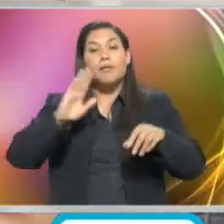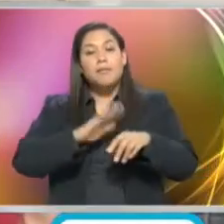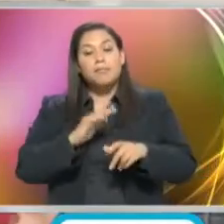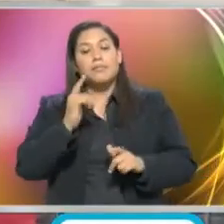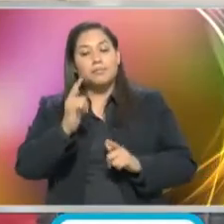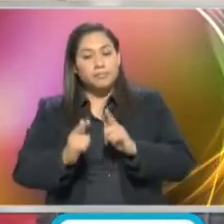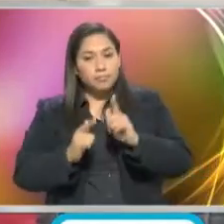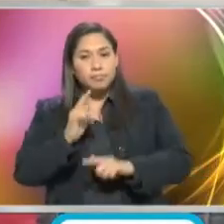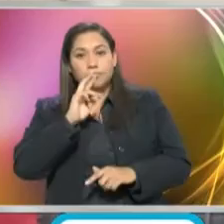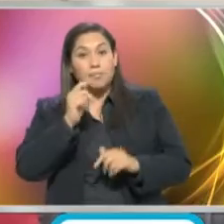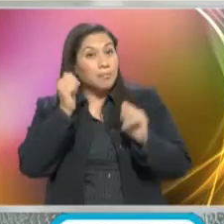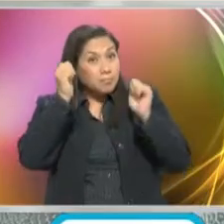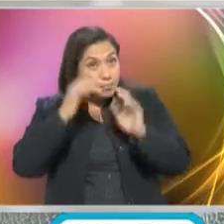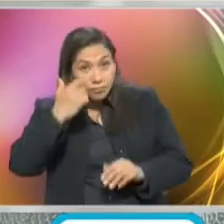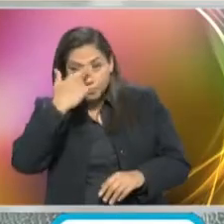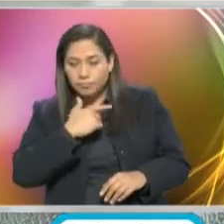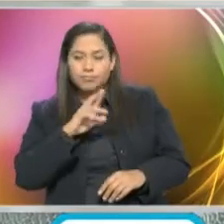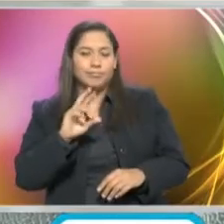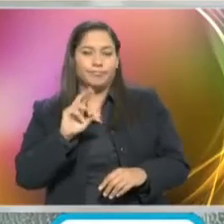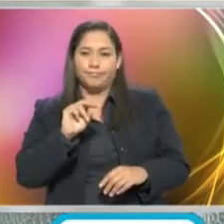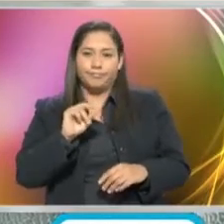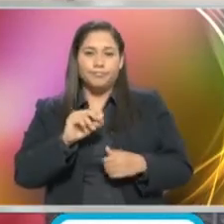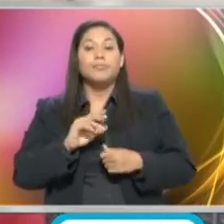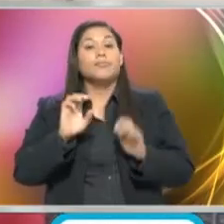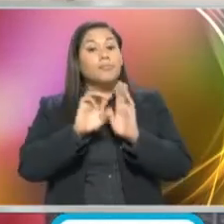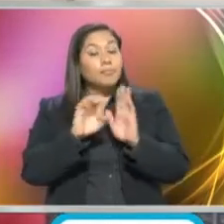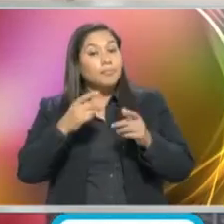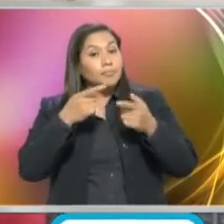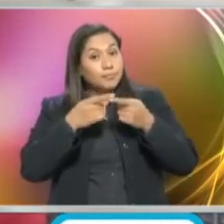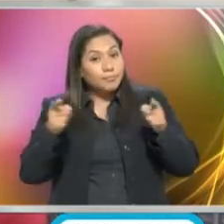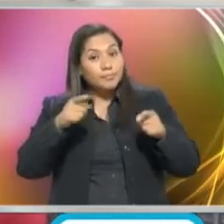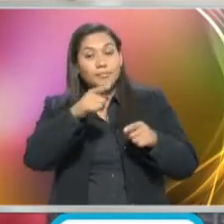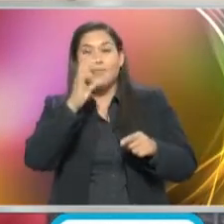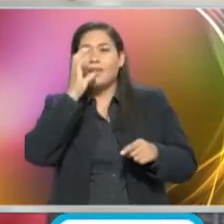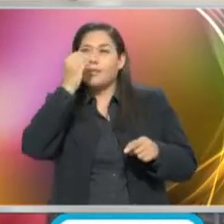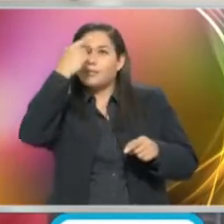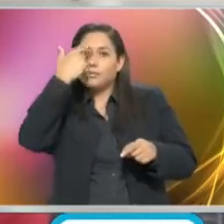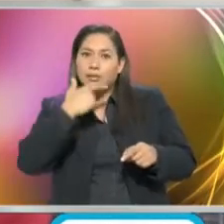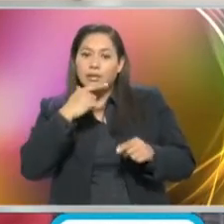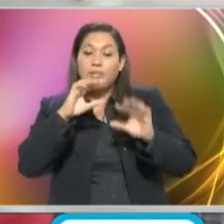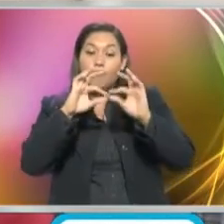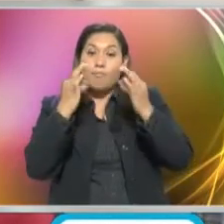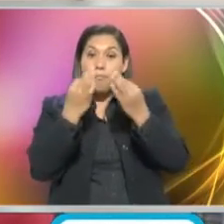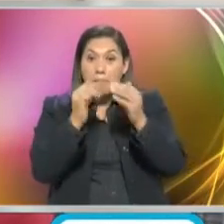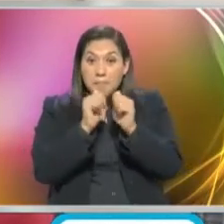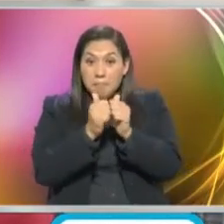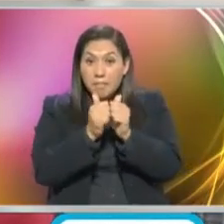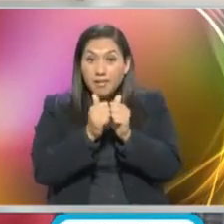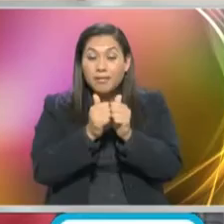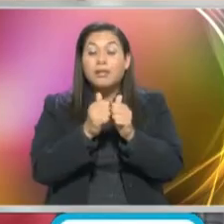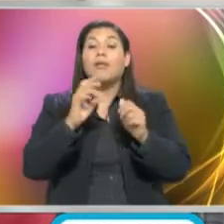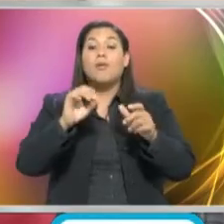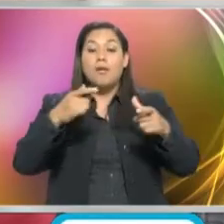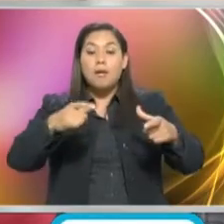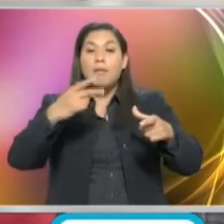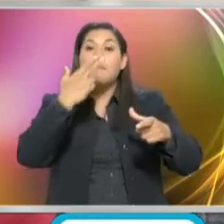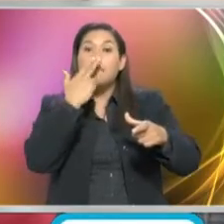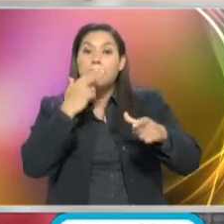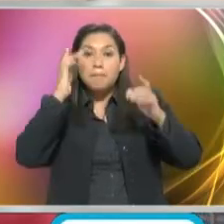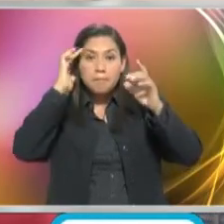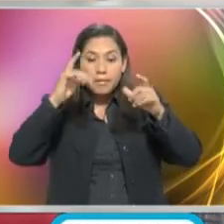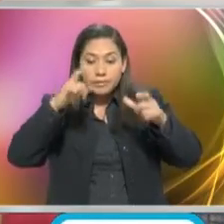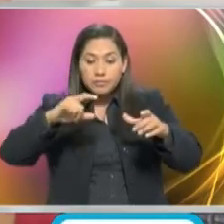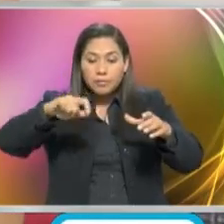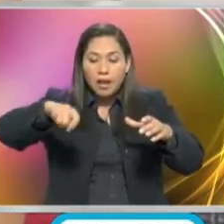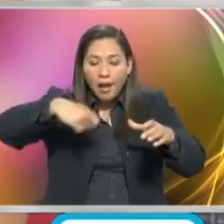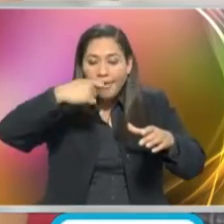lentamente va a No ser. es pesado entonces en la No noche. es pesado. Muy En bien. cambio, si te cenas no sé, una dona o un pastel, bueno. lo que Claro. vas a propiciar